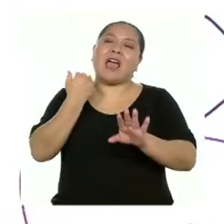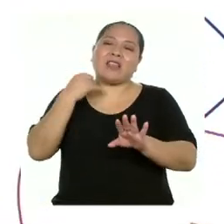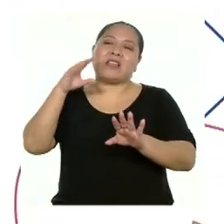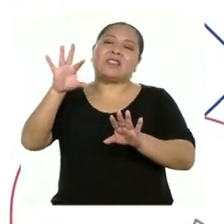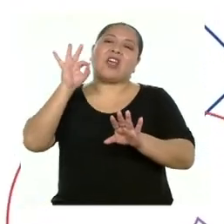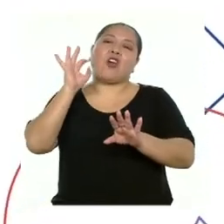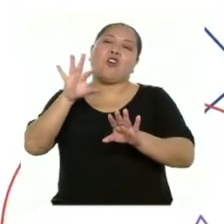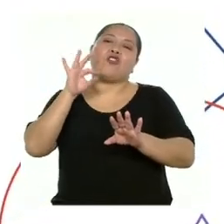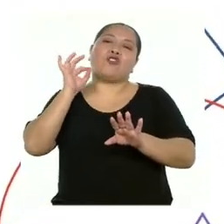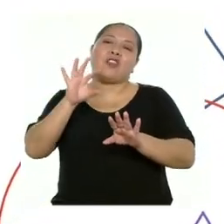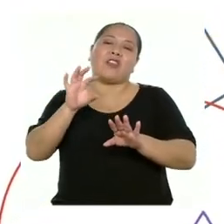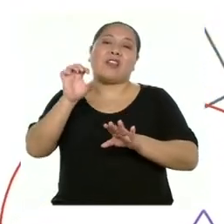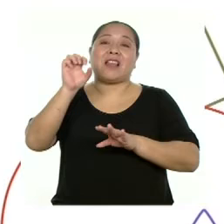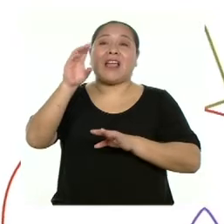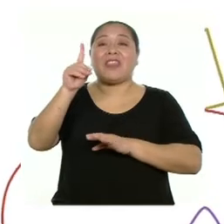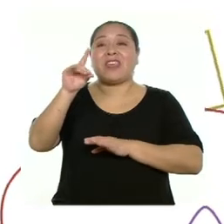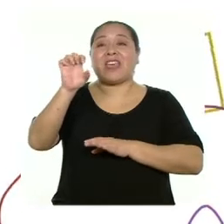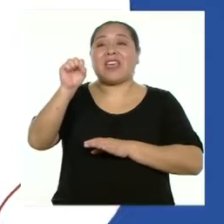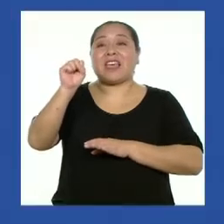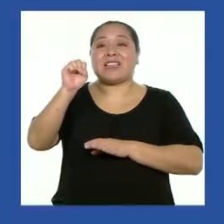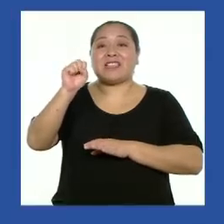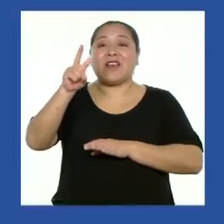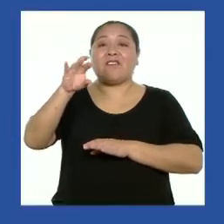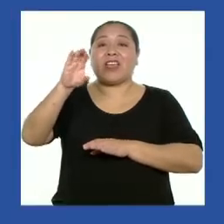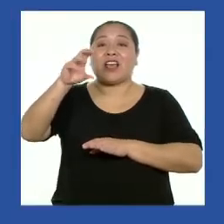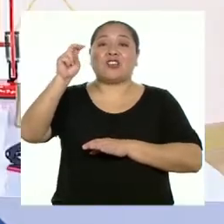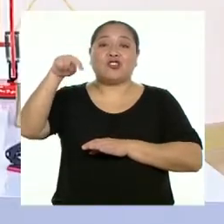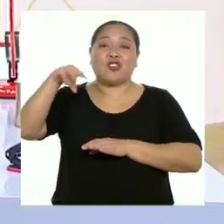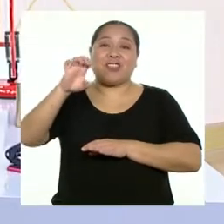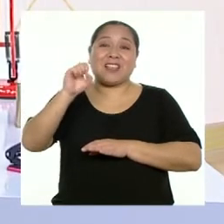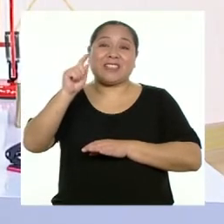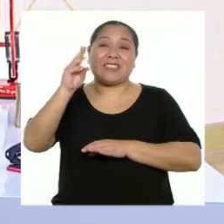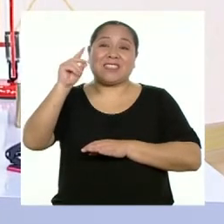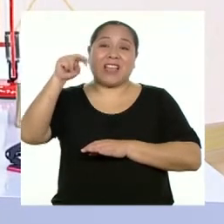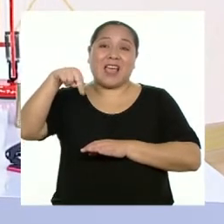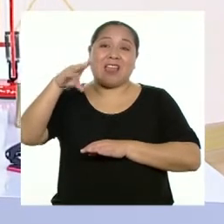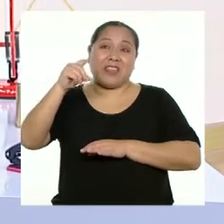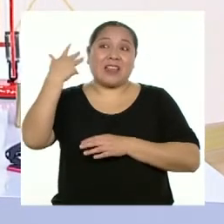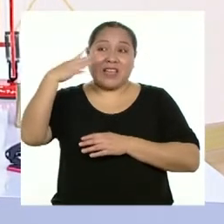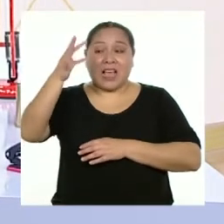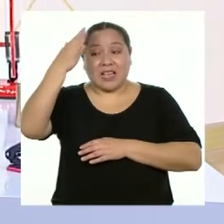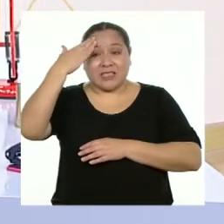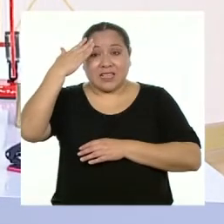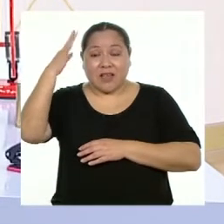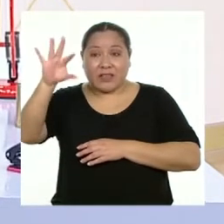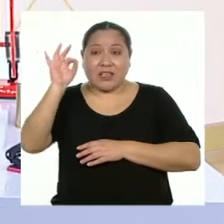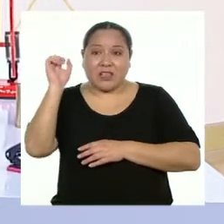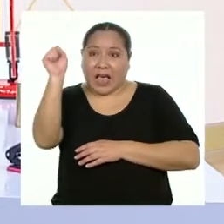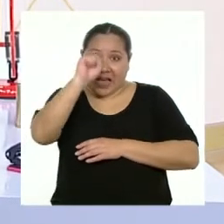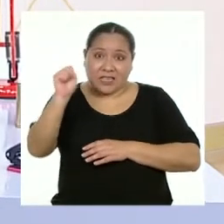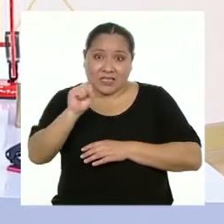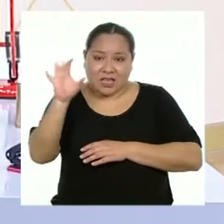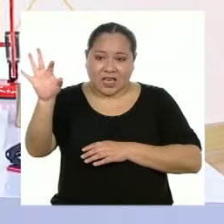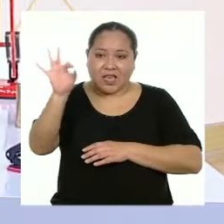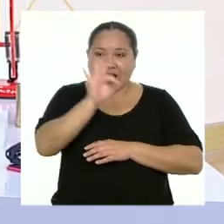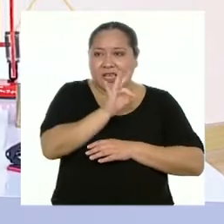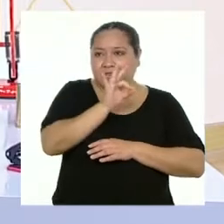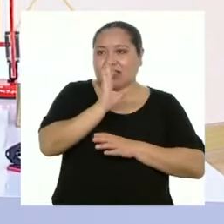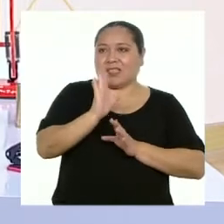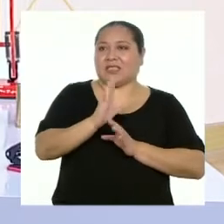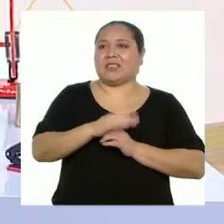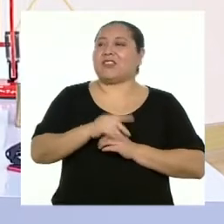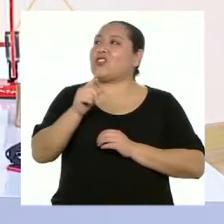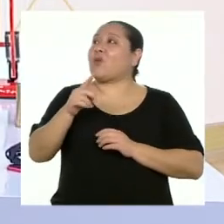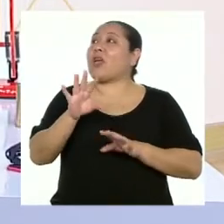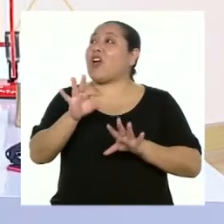la desviación estándar. ¡Claro! A ver, voy a tratar de calcular la desviación estándar en